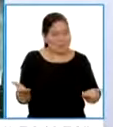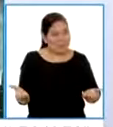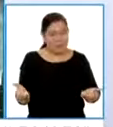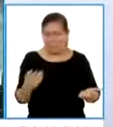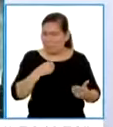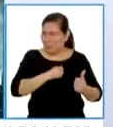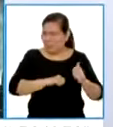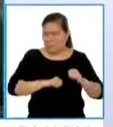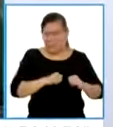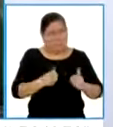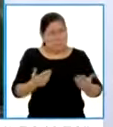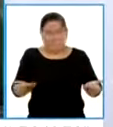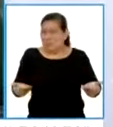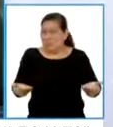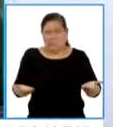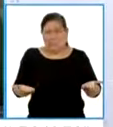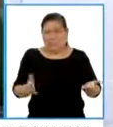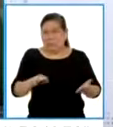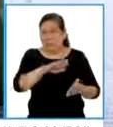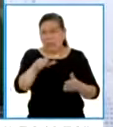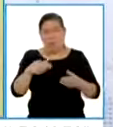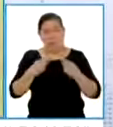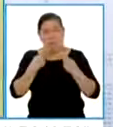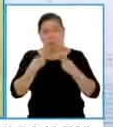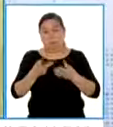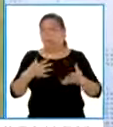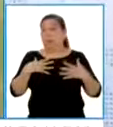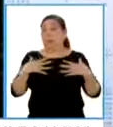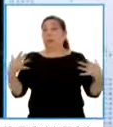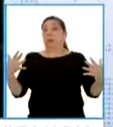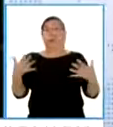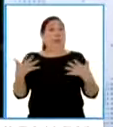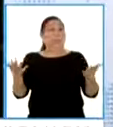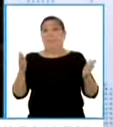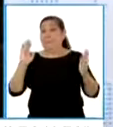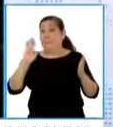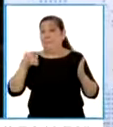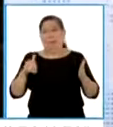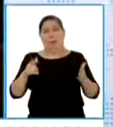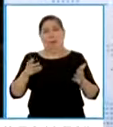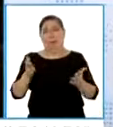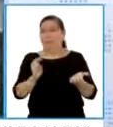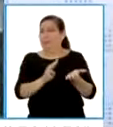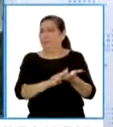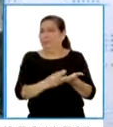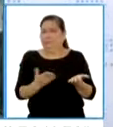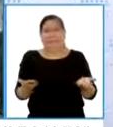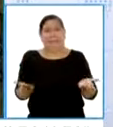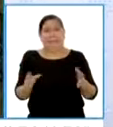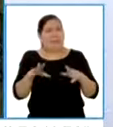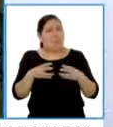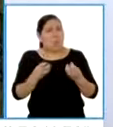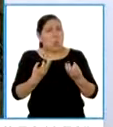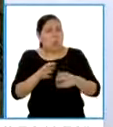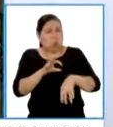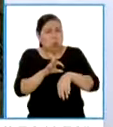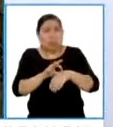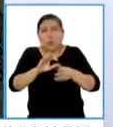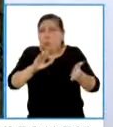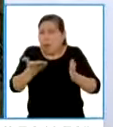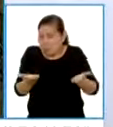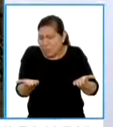ha afectado severamente la moral pública. La moral pública y lo más importante puede ser defensor del pueblo, doctor Gutiérrez, ha afectado que muchos médicos se